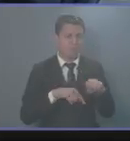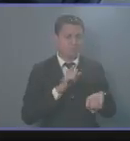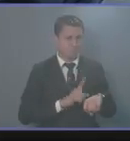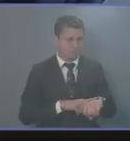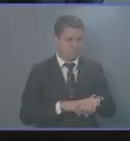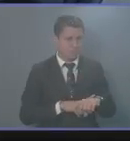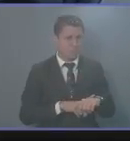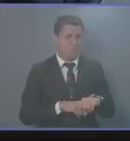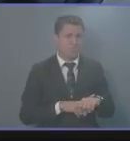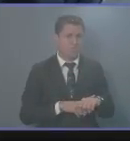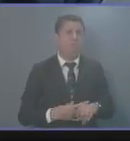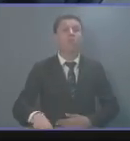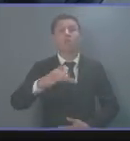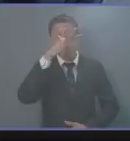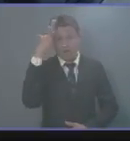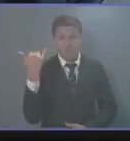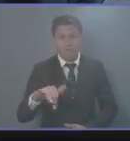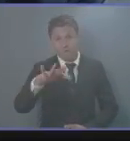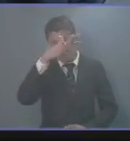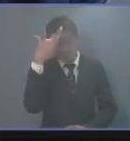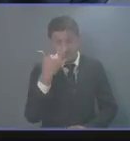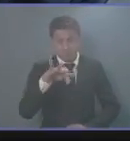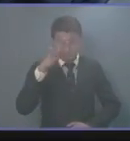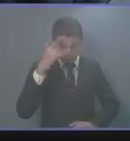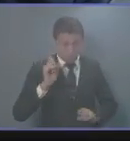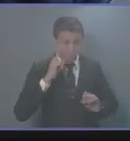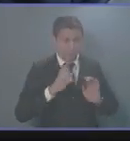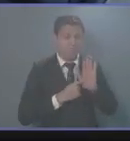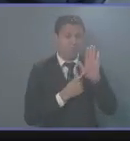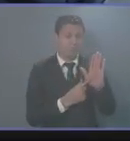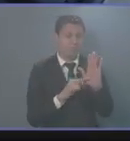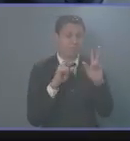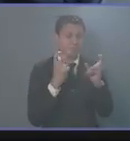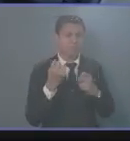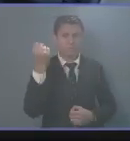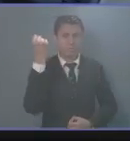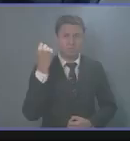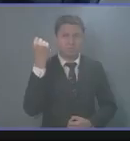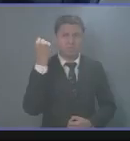memoria de labores, da a conocer los avances importantes.